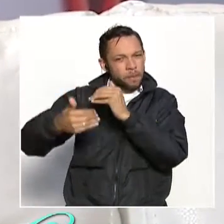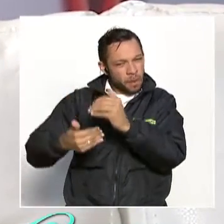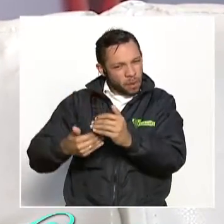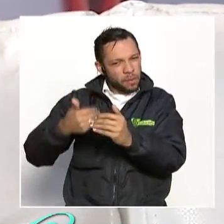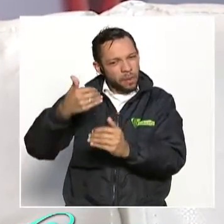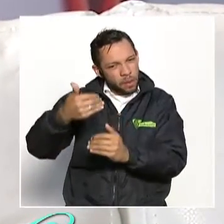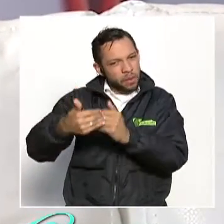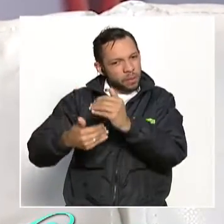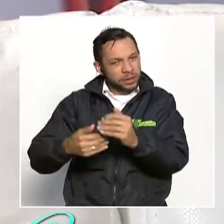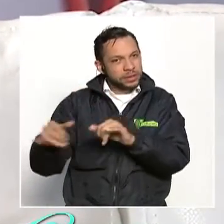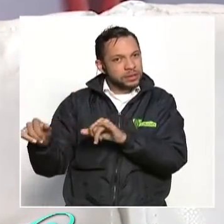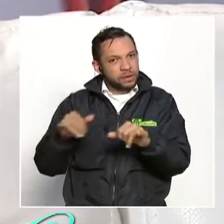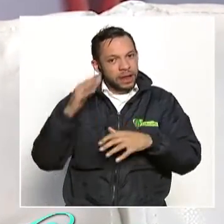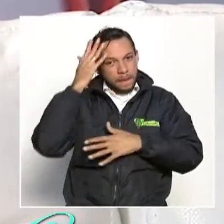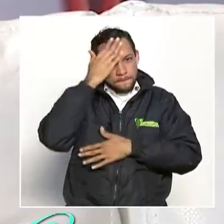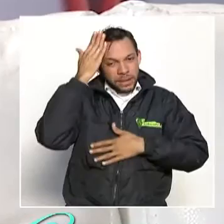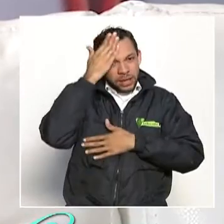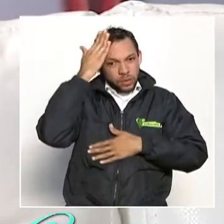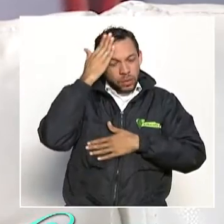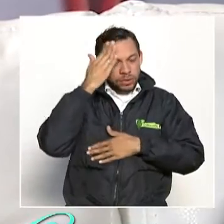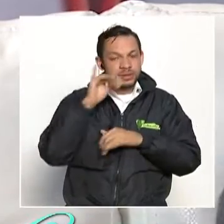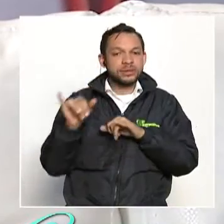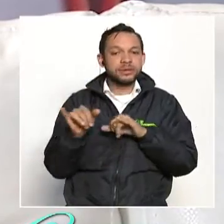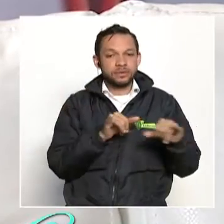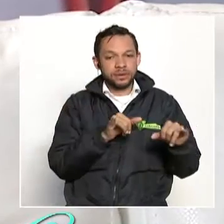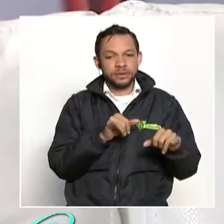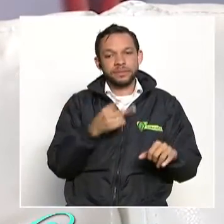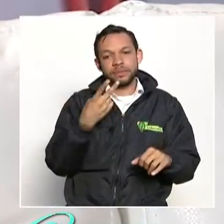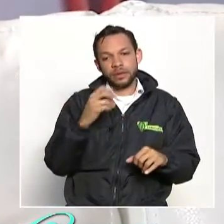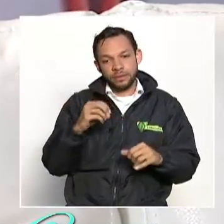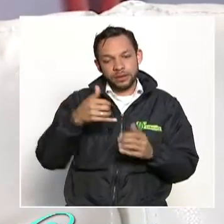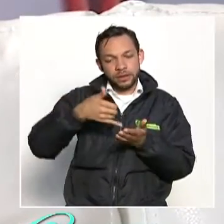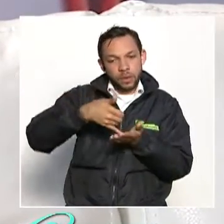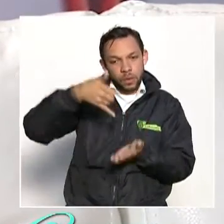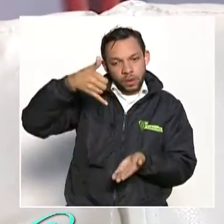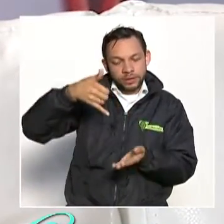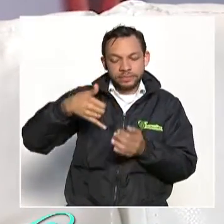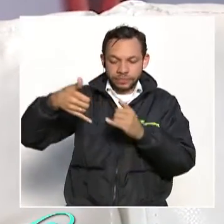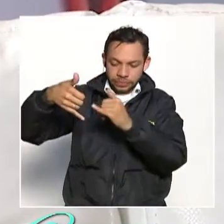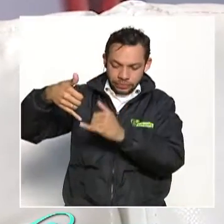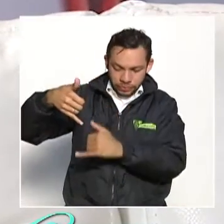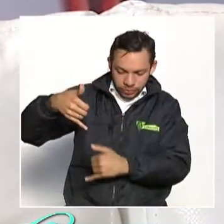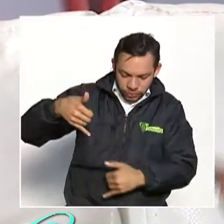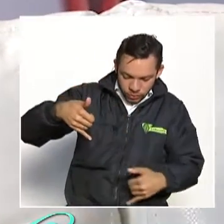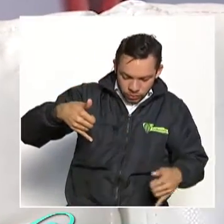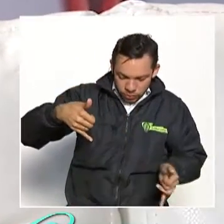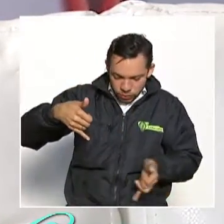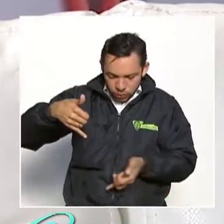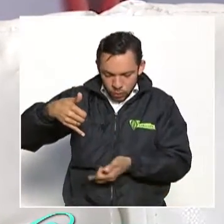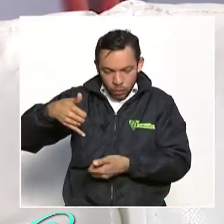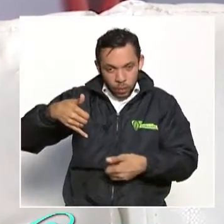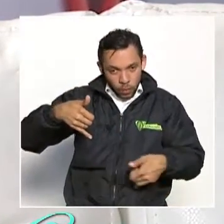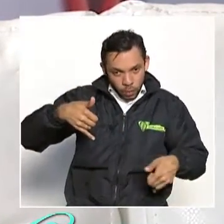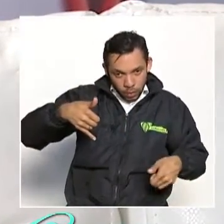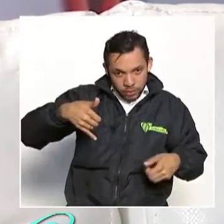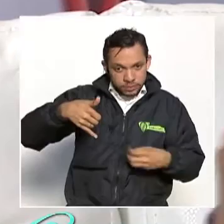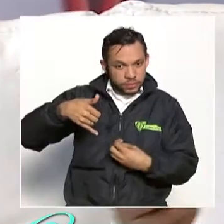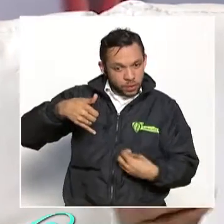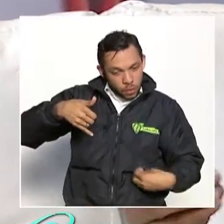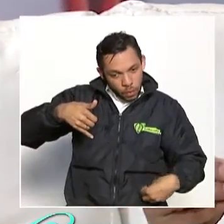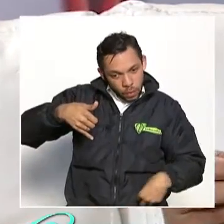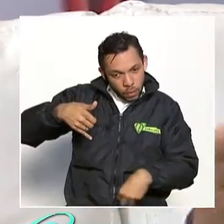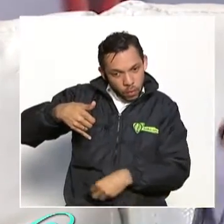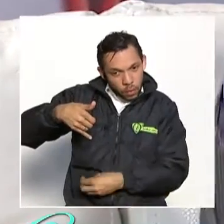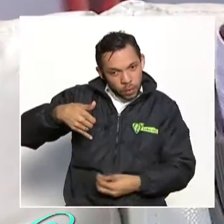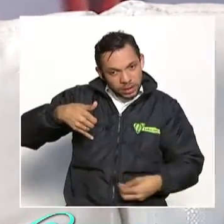jabona, se juega, etcétera. Entonces, esos 20 litros se entran, salen, y ayudan a sacar esa gelatina